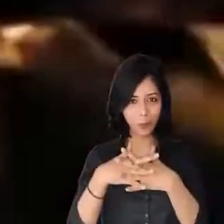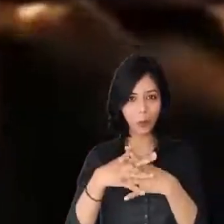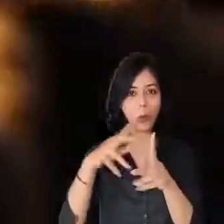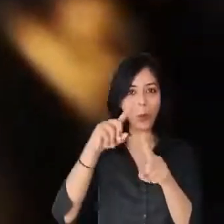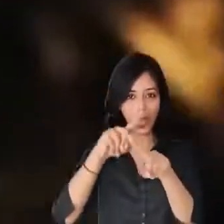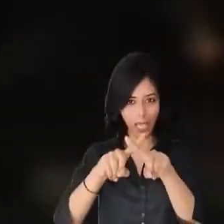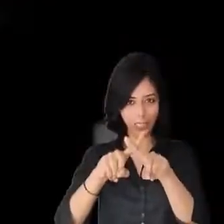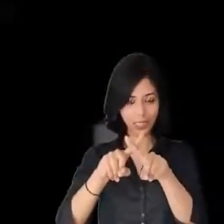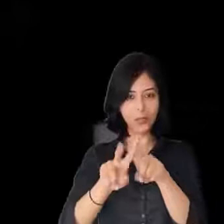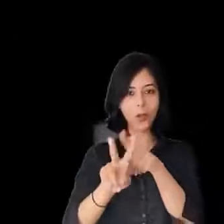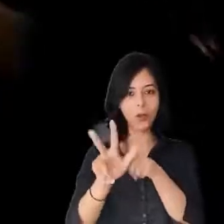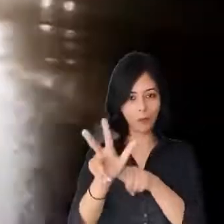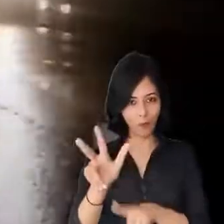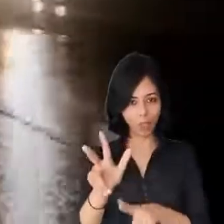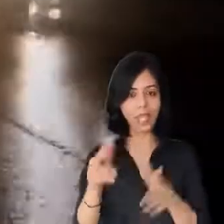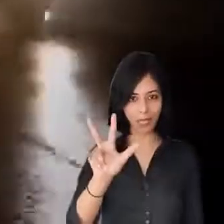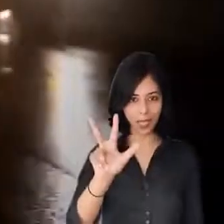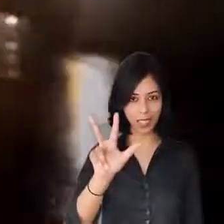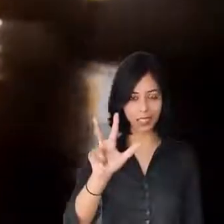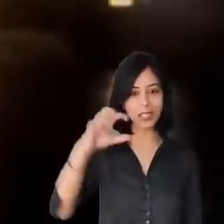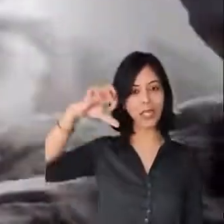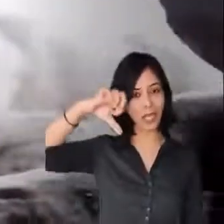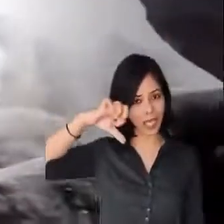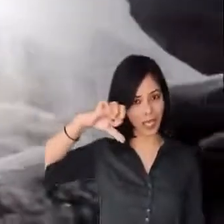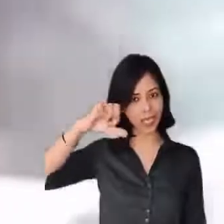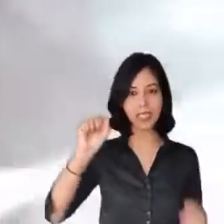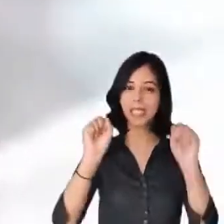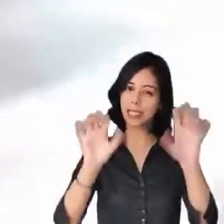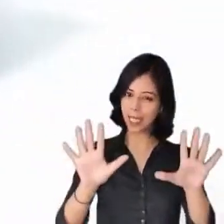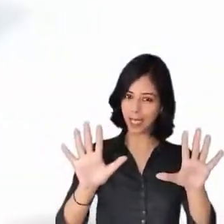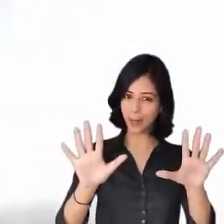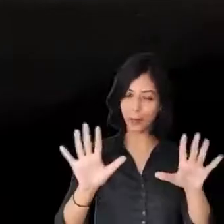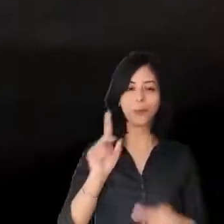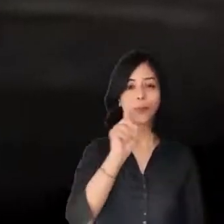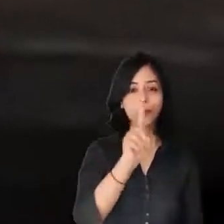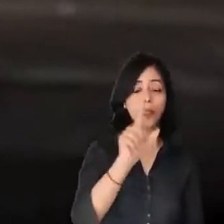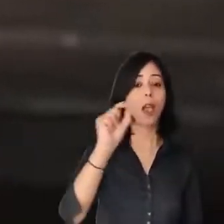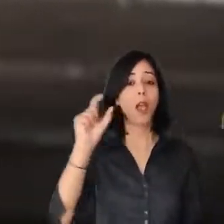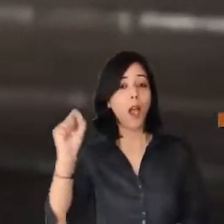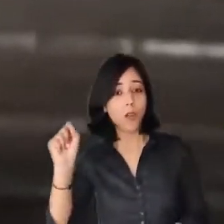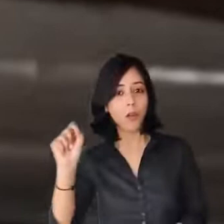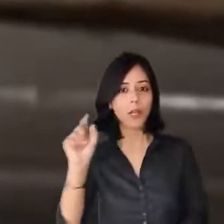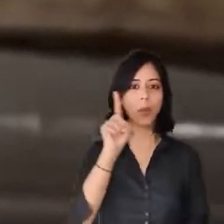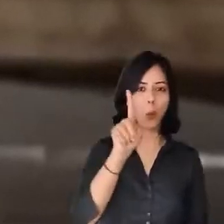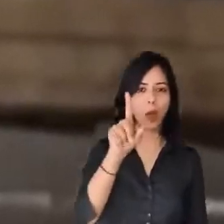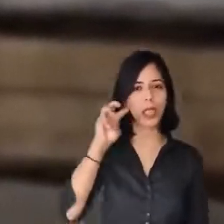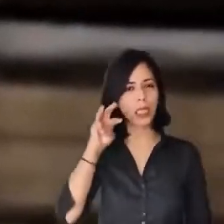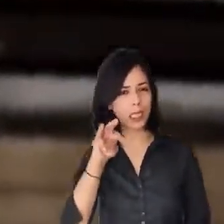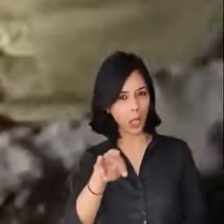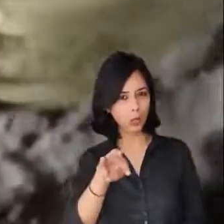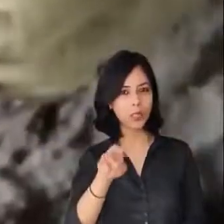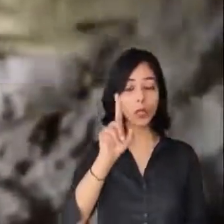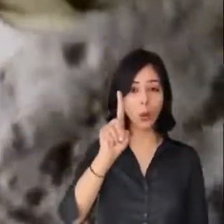En lugar de eso, Paxton y su tía llevaron el cuerpo hasta un puente cercano. Paxton trató de sacarla